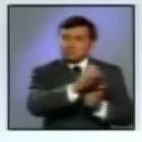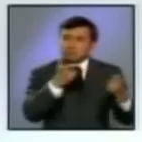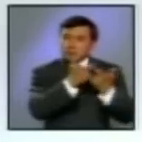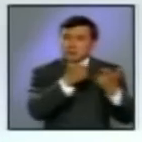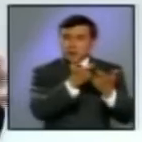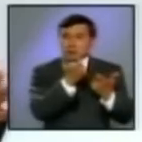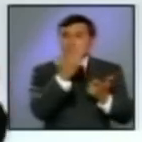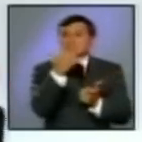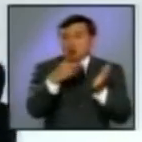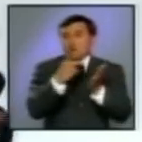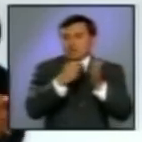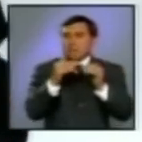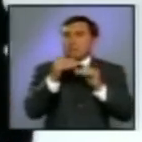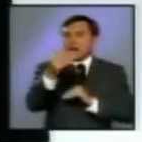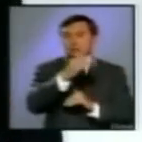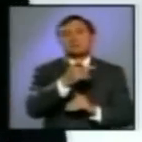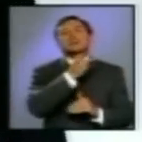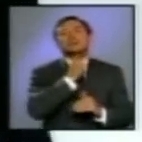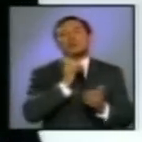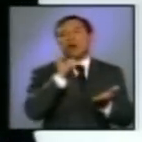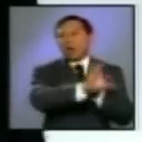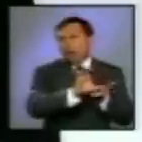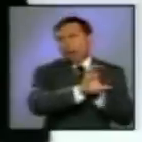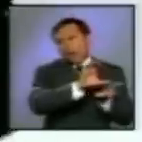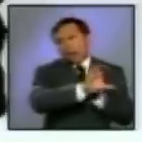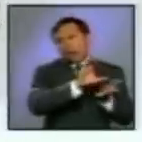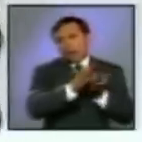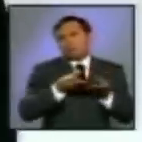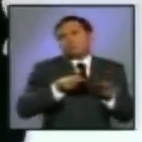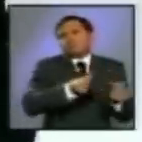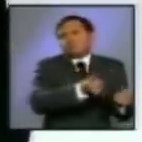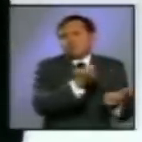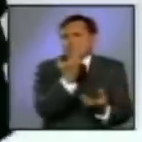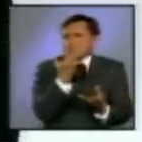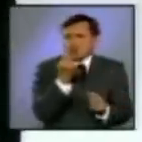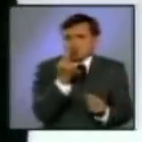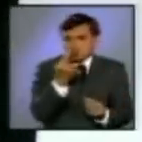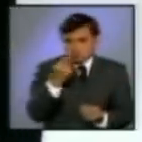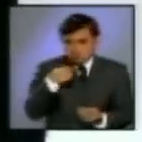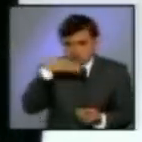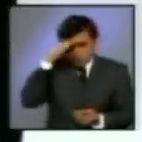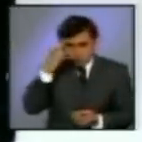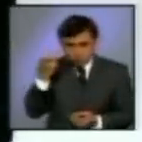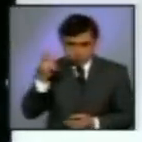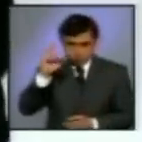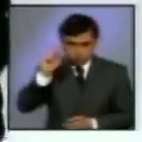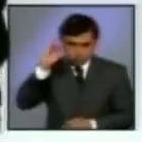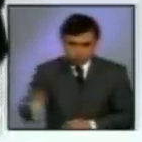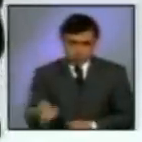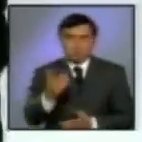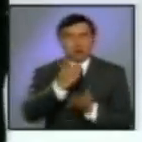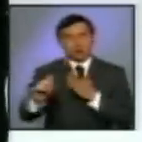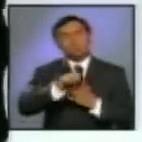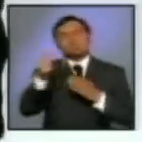en combatir la pobreza. A mí eso no me parece aceptable. En materia de energía, voy al tema rápidamente. México podría